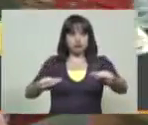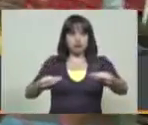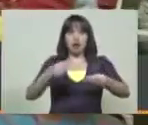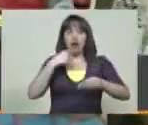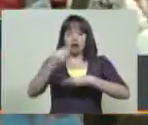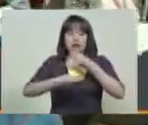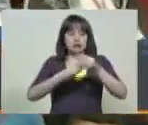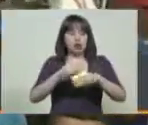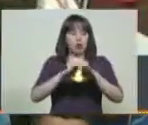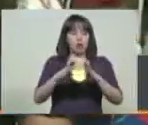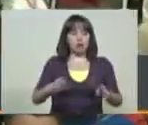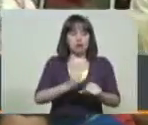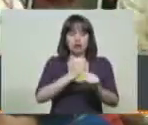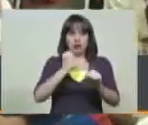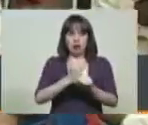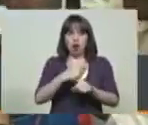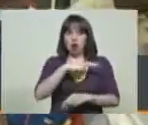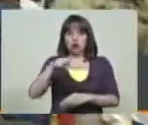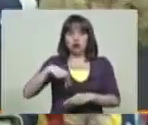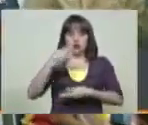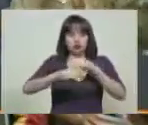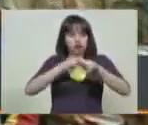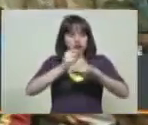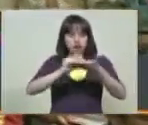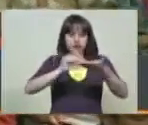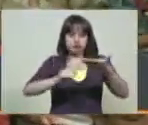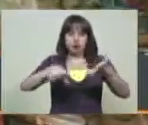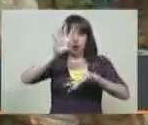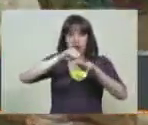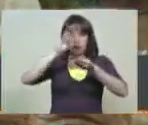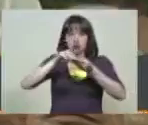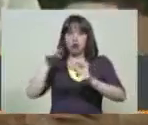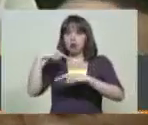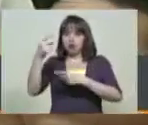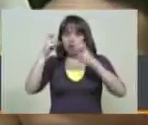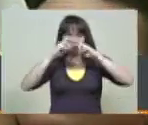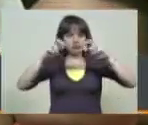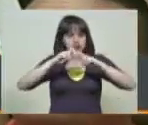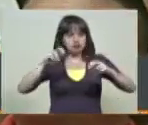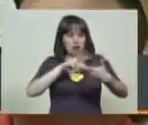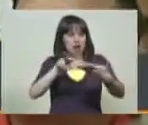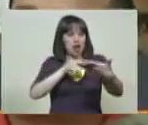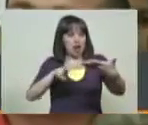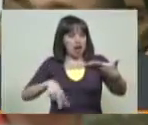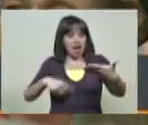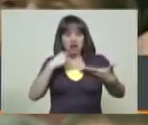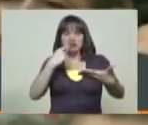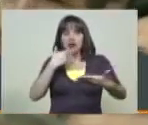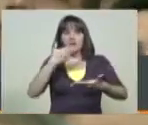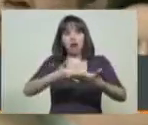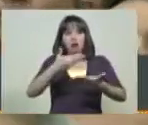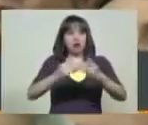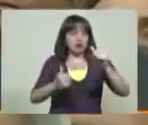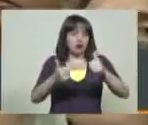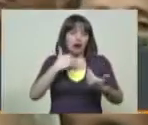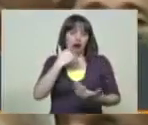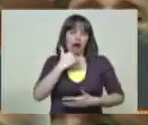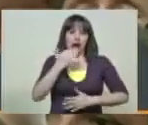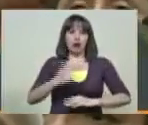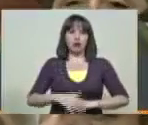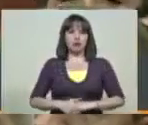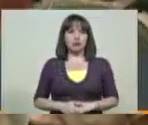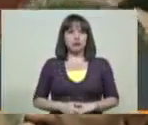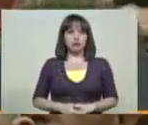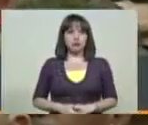pero nosotros les entregaremos un resumen para para que usted los vaya lo vaya revisando y haciéndonos allí todas sus observaciones